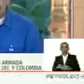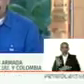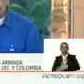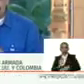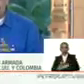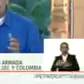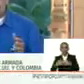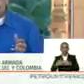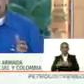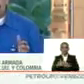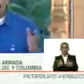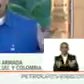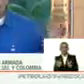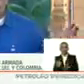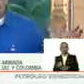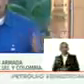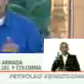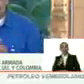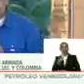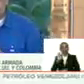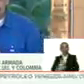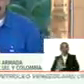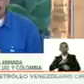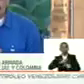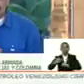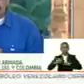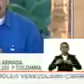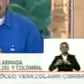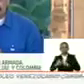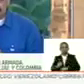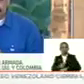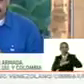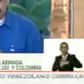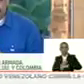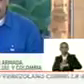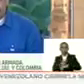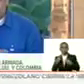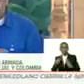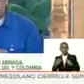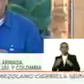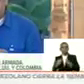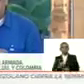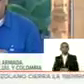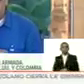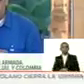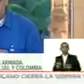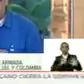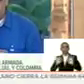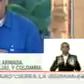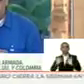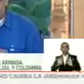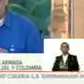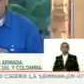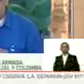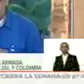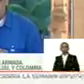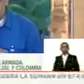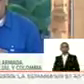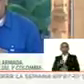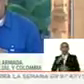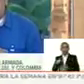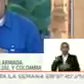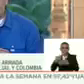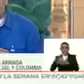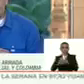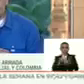la movilización de piezas de artillería para estar preparado para el combate